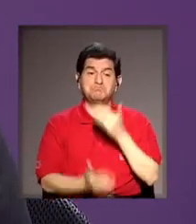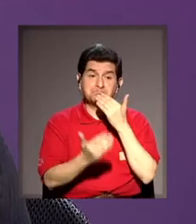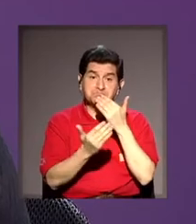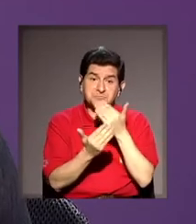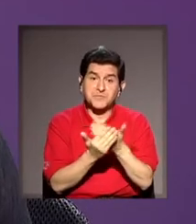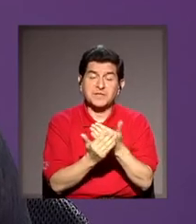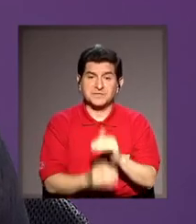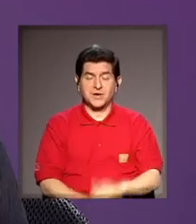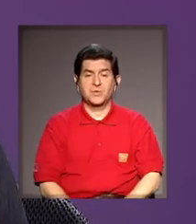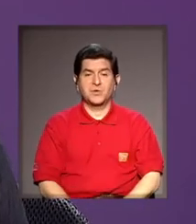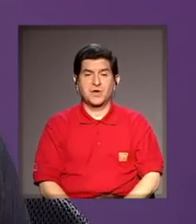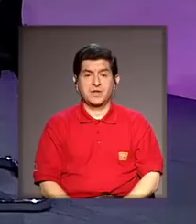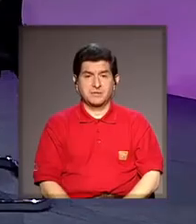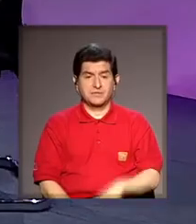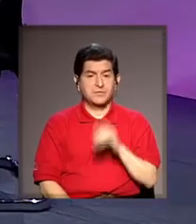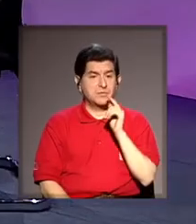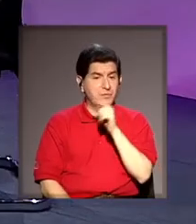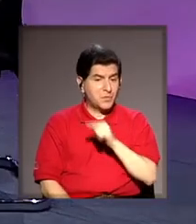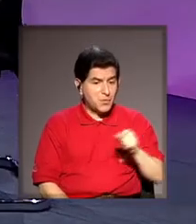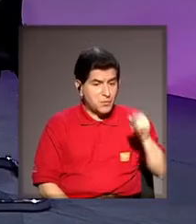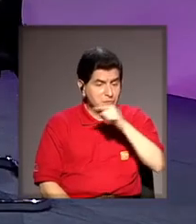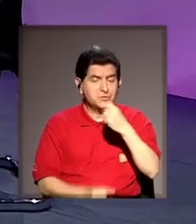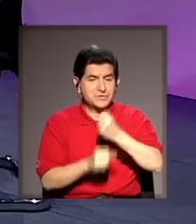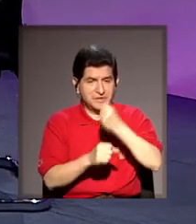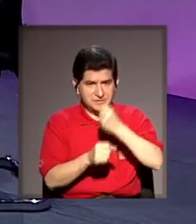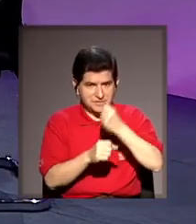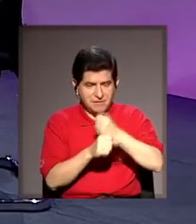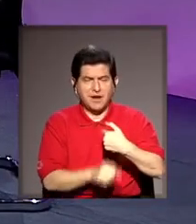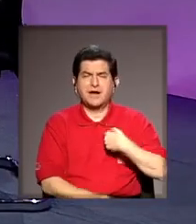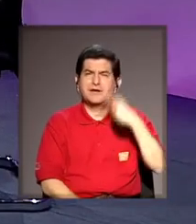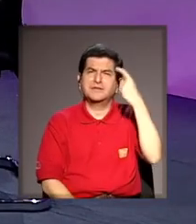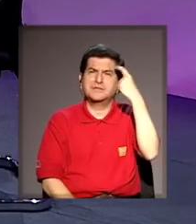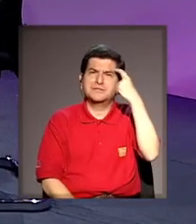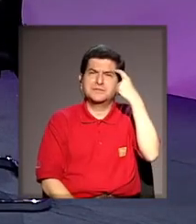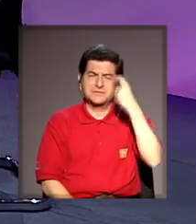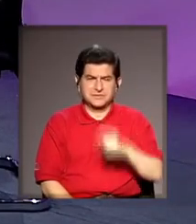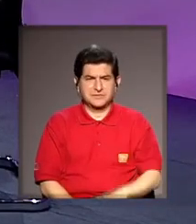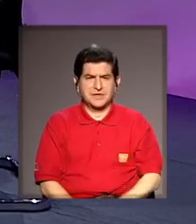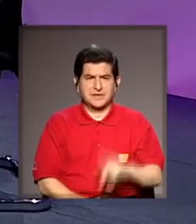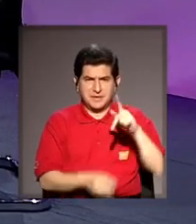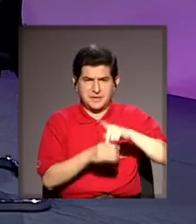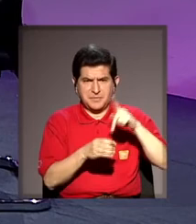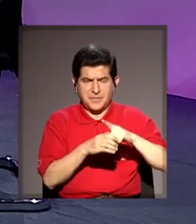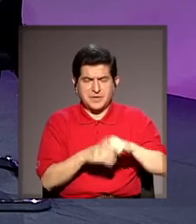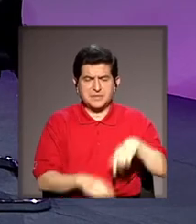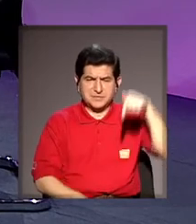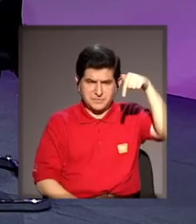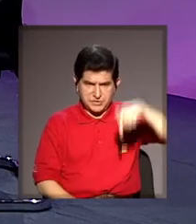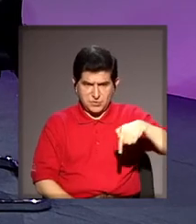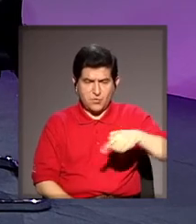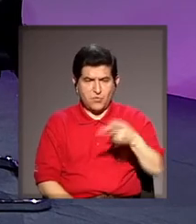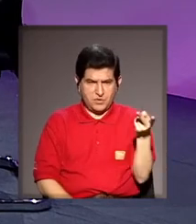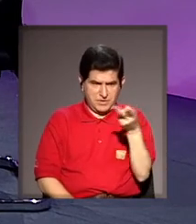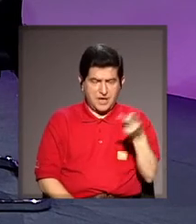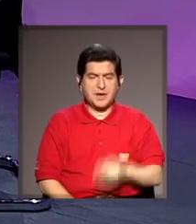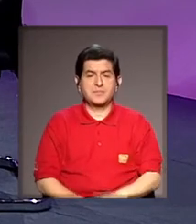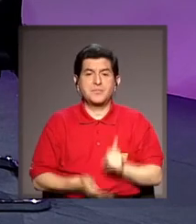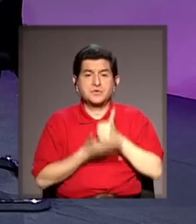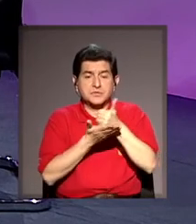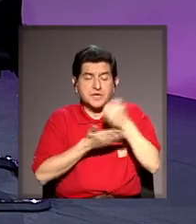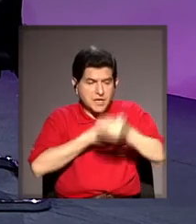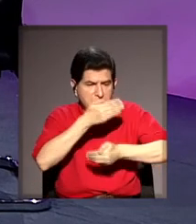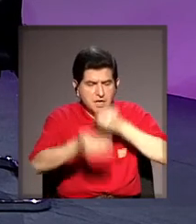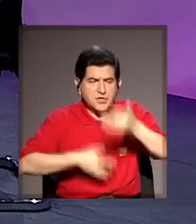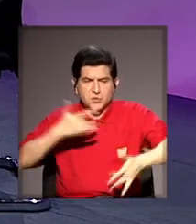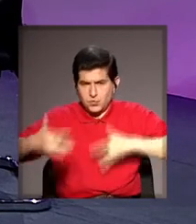verdad que ustedes están haciendo este trabajo yo pienso que la participación de ustedes hoy ayuda en ese proceso de